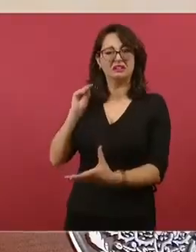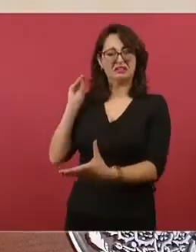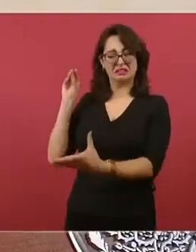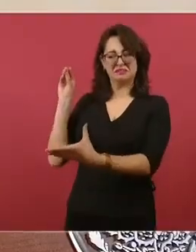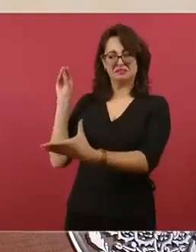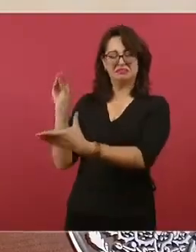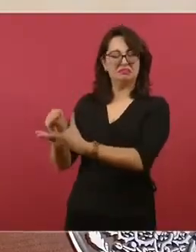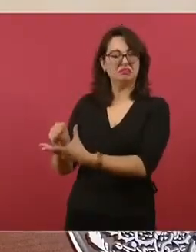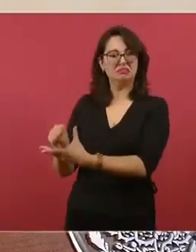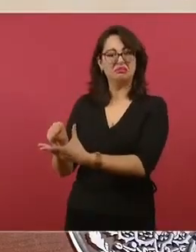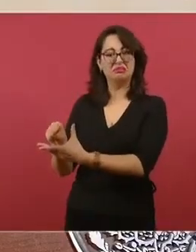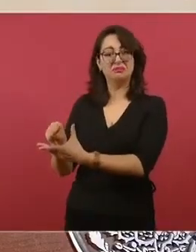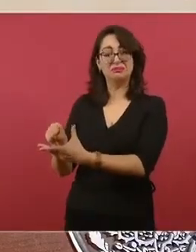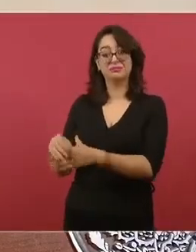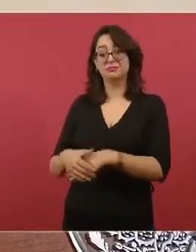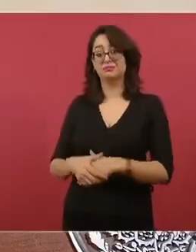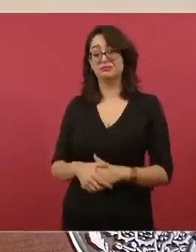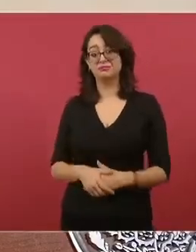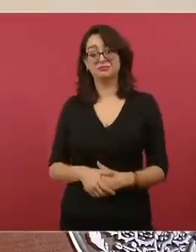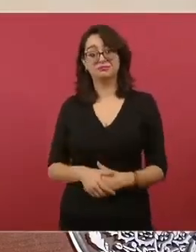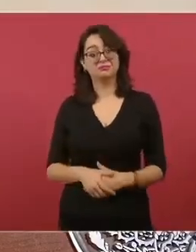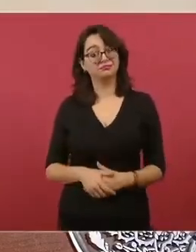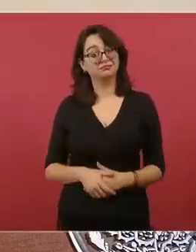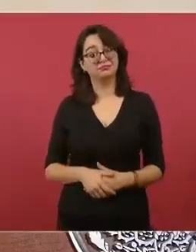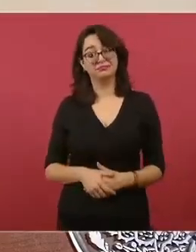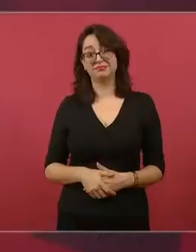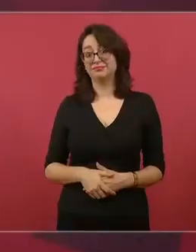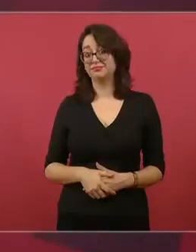y que la política es asunto de los políticos